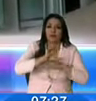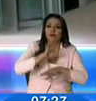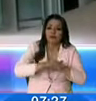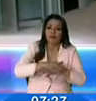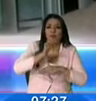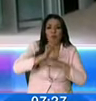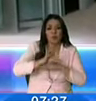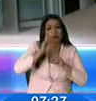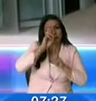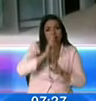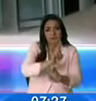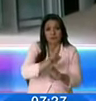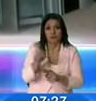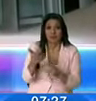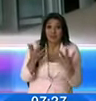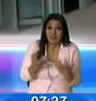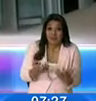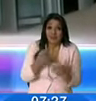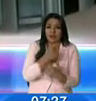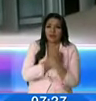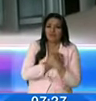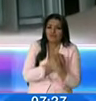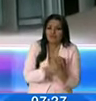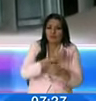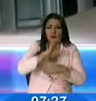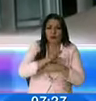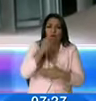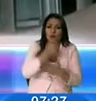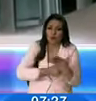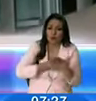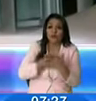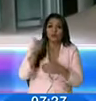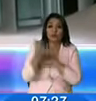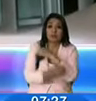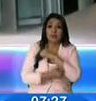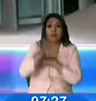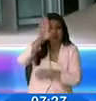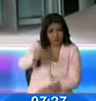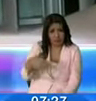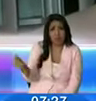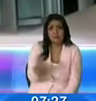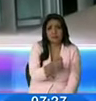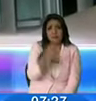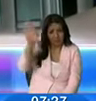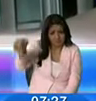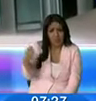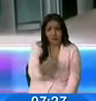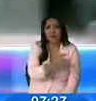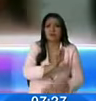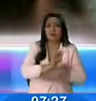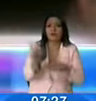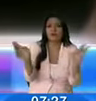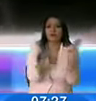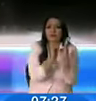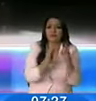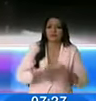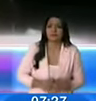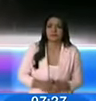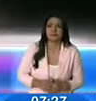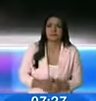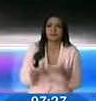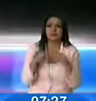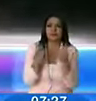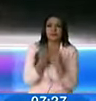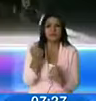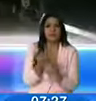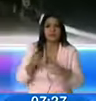Ecuador, y si tanto dice que él quiere el Ecuador y que lucha por una patria soberana, que venga pues a dar la soberanía a la patria que necesitamos. Desde el morenismo aseguran